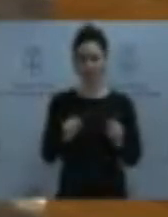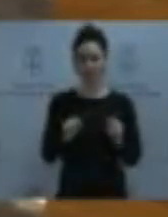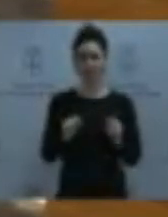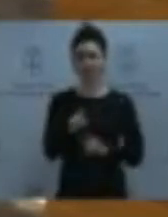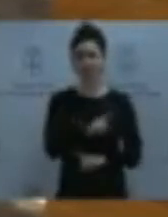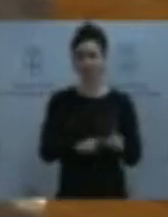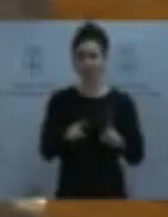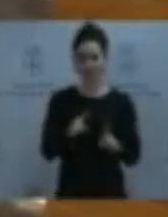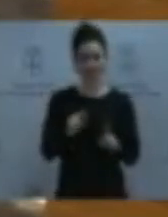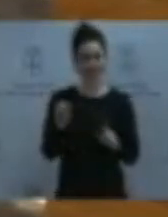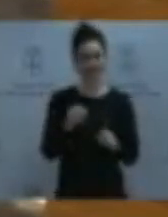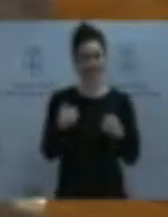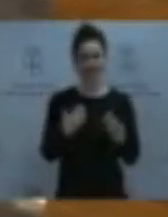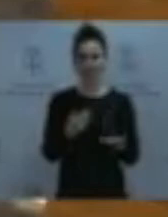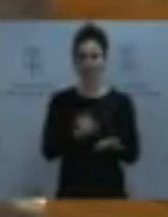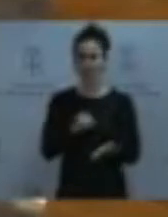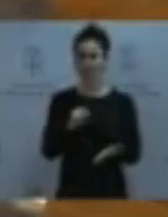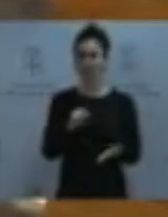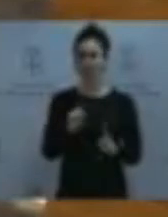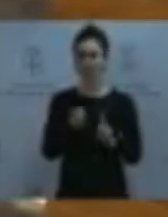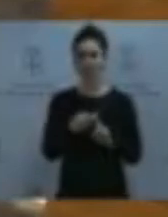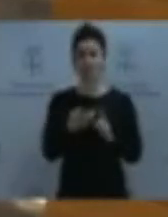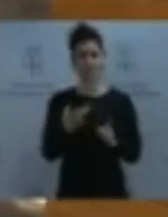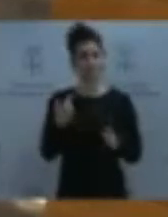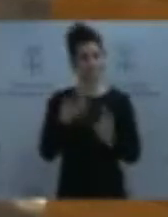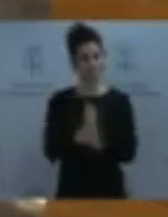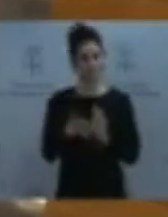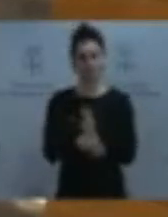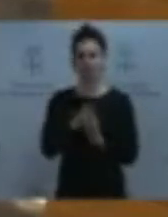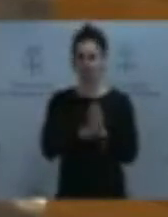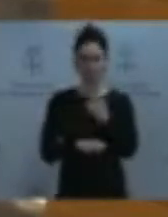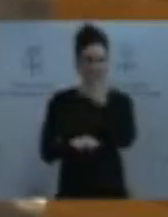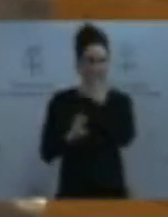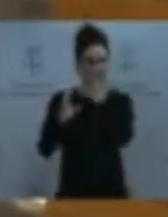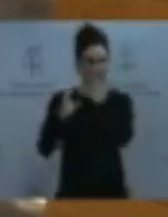de ilustrar que la CNMC tardó 10 meses en resolver el